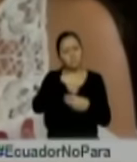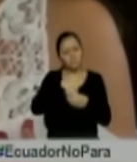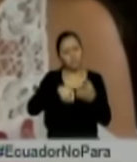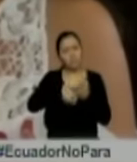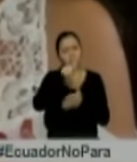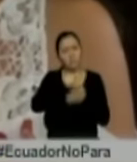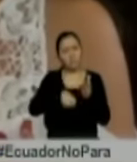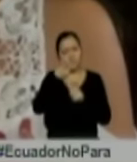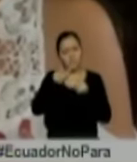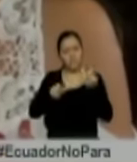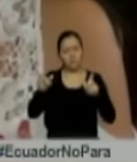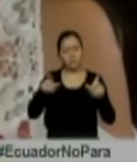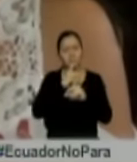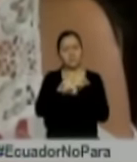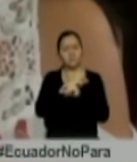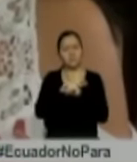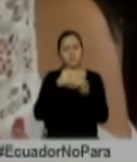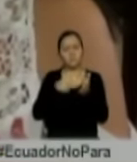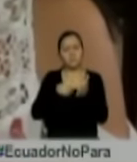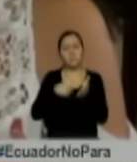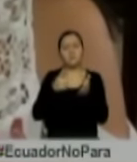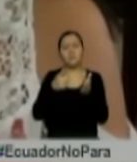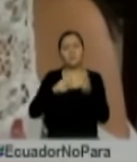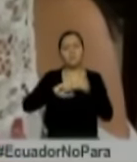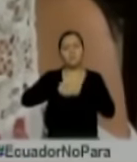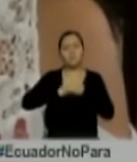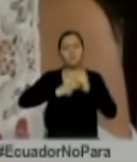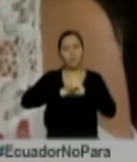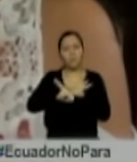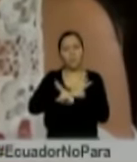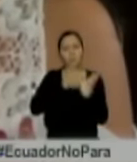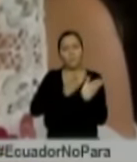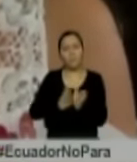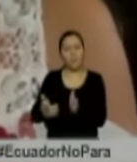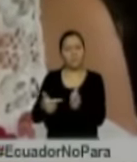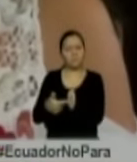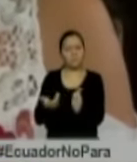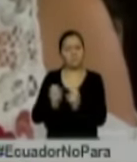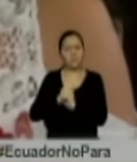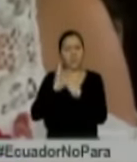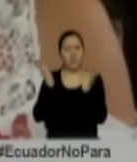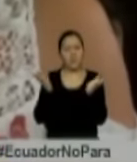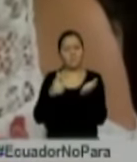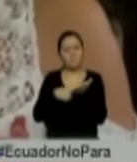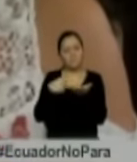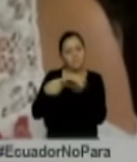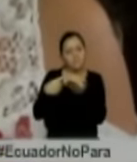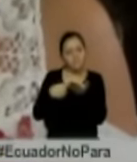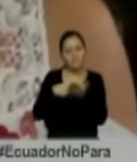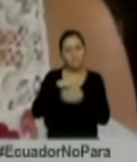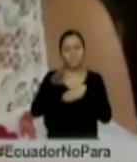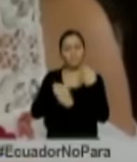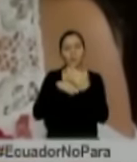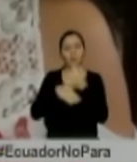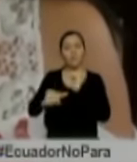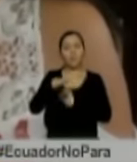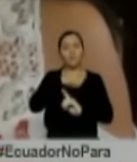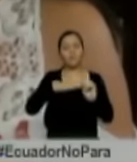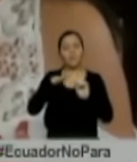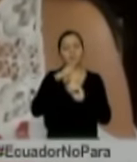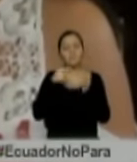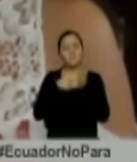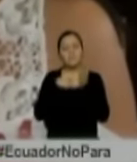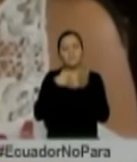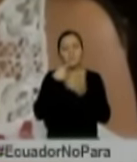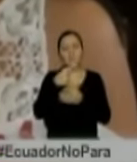contratar a una persona con discapacidad estos planes, programas y coberturas de la medicina prepagada? analizando todo el contexto, lo que